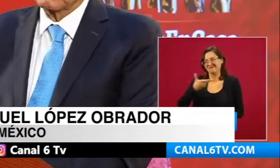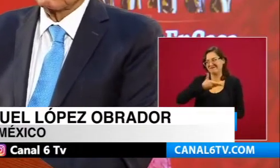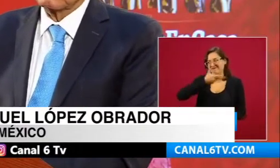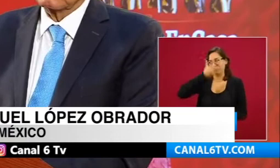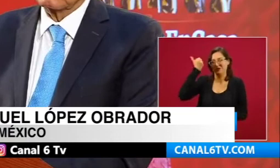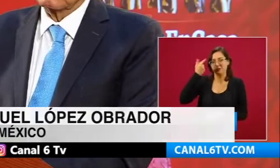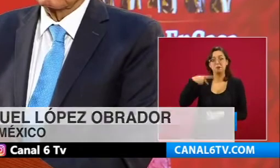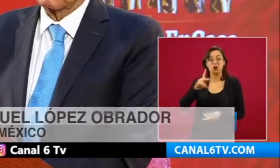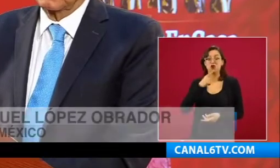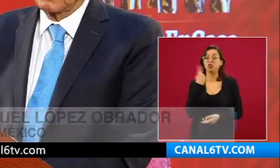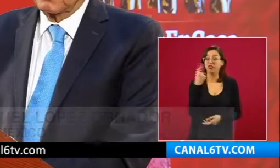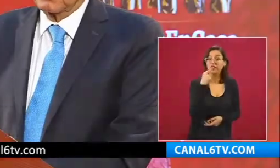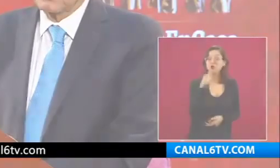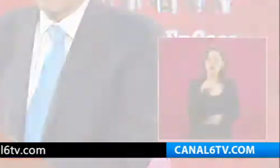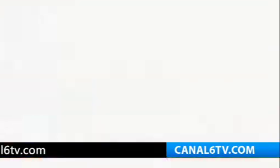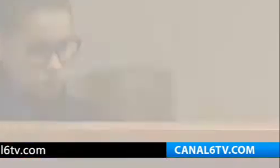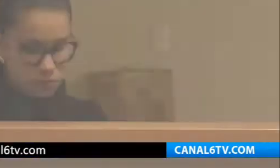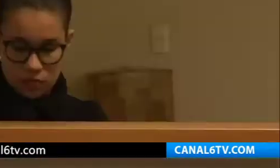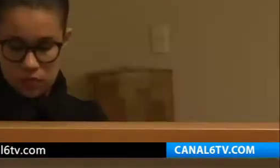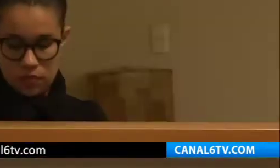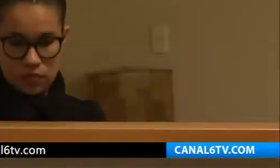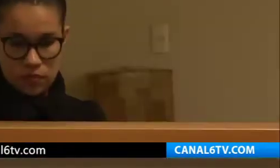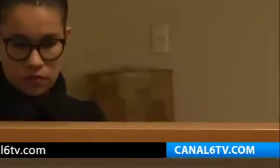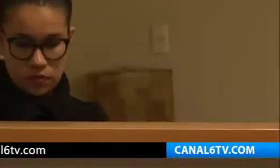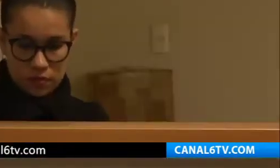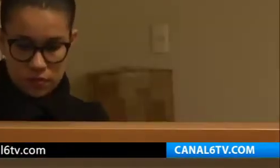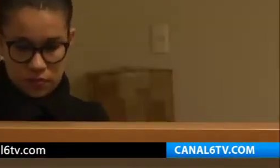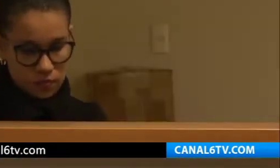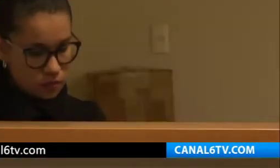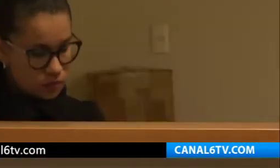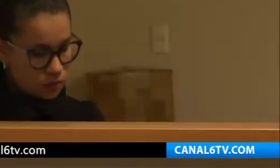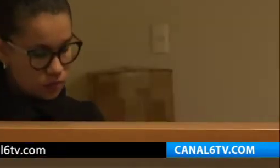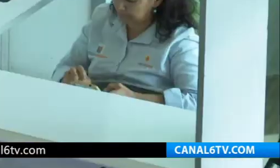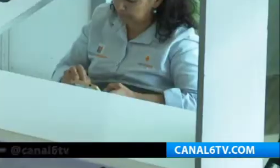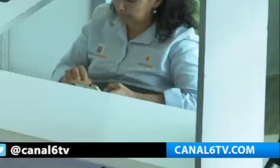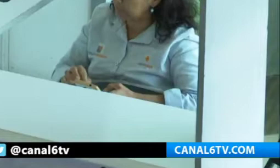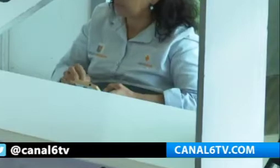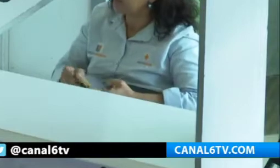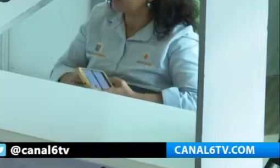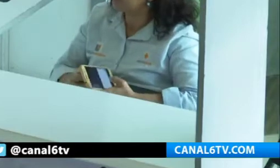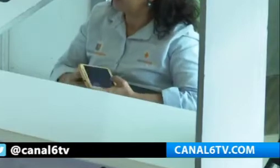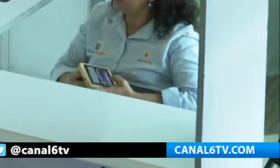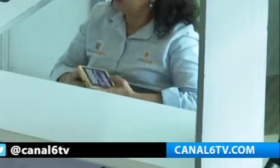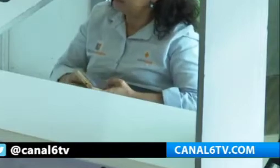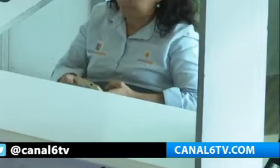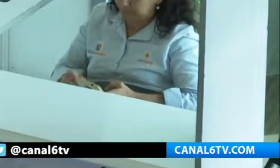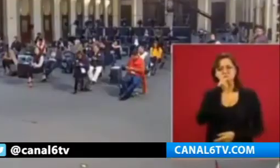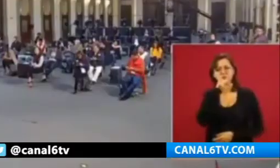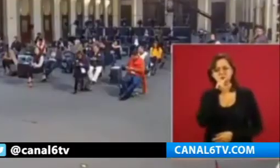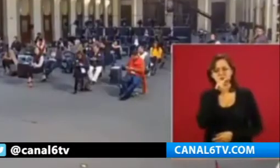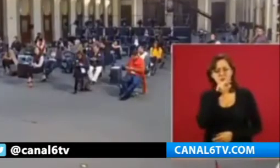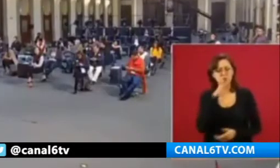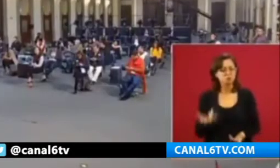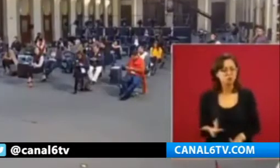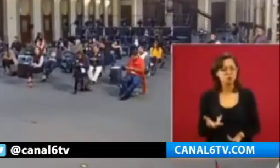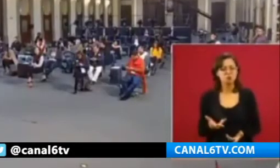habido un incremento. Ante esto, los diputados de Morena, PRD, Movimiento Ciudadano, demandan al